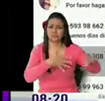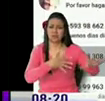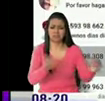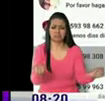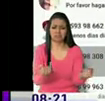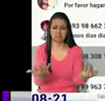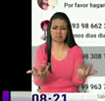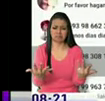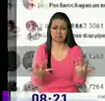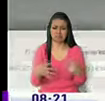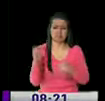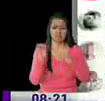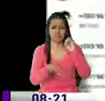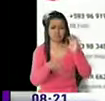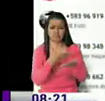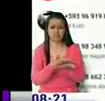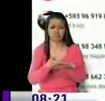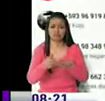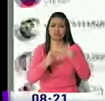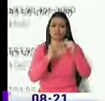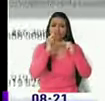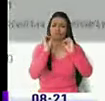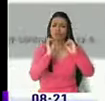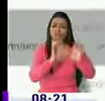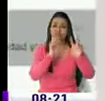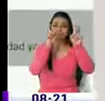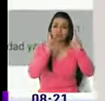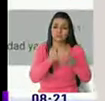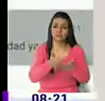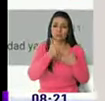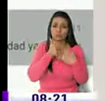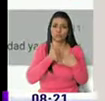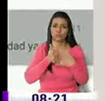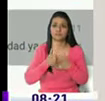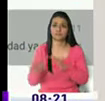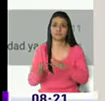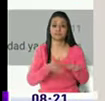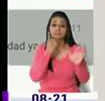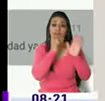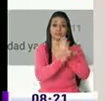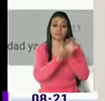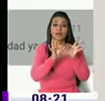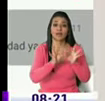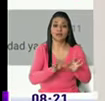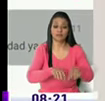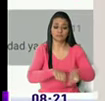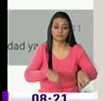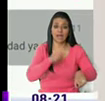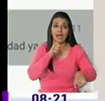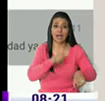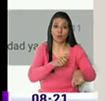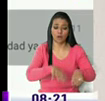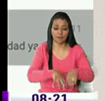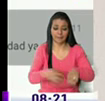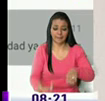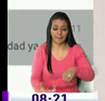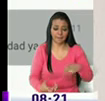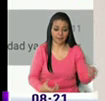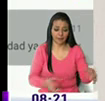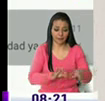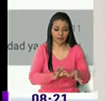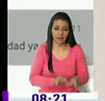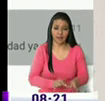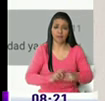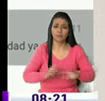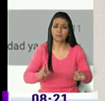en escombreres, lo que dicen los vecinos, que necesitan ayuda. Denuncia arreglo del agua potable. Dejaron levantando el adoquín este daño, está ubicado